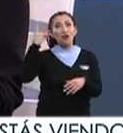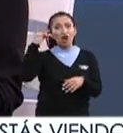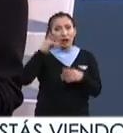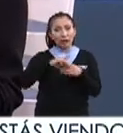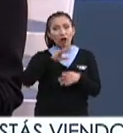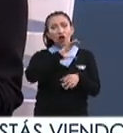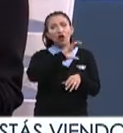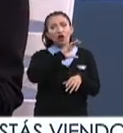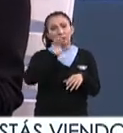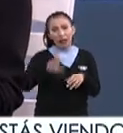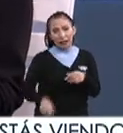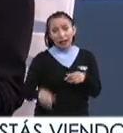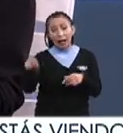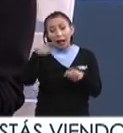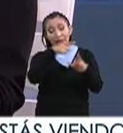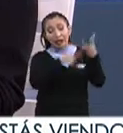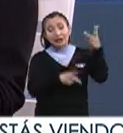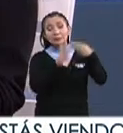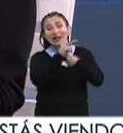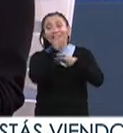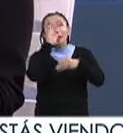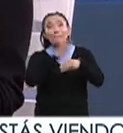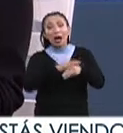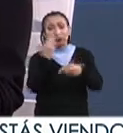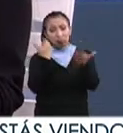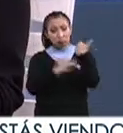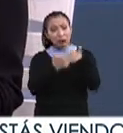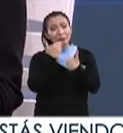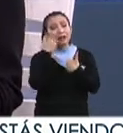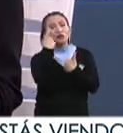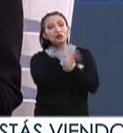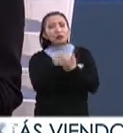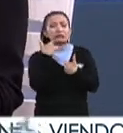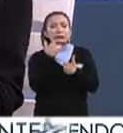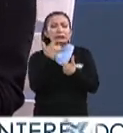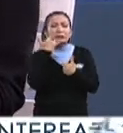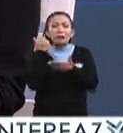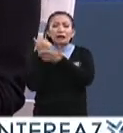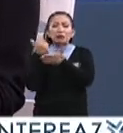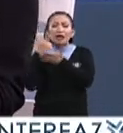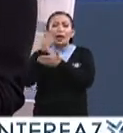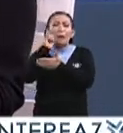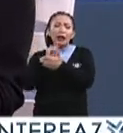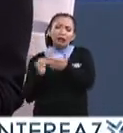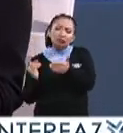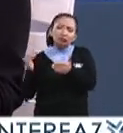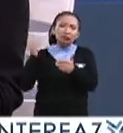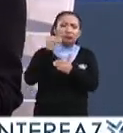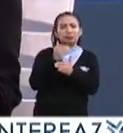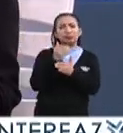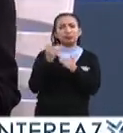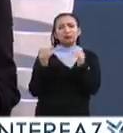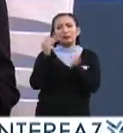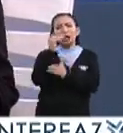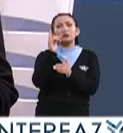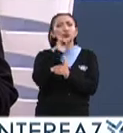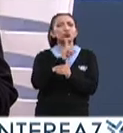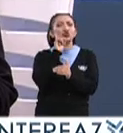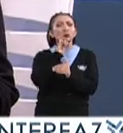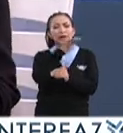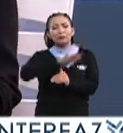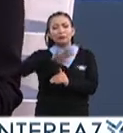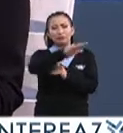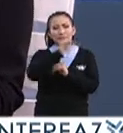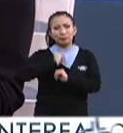Bolivia, Costa Rica son los países que más éxito han tenido en sus esfuerzos institucionales para incrementar la